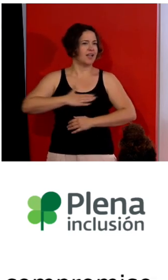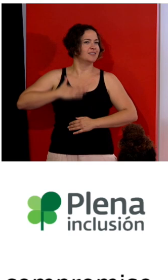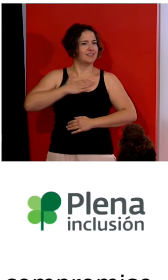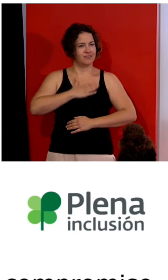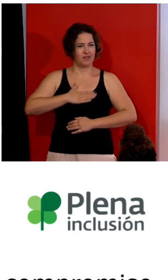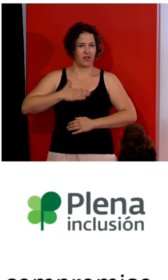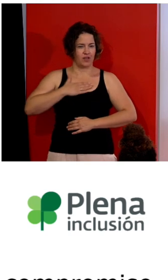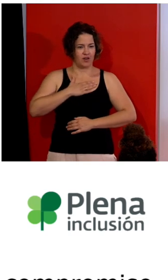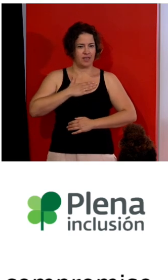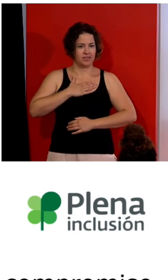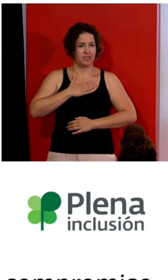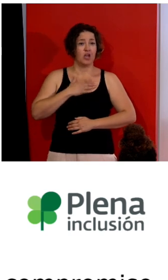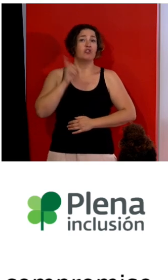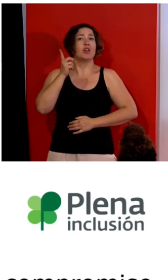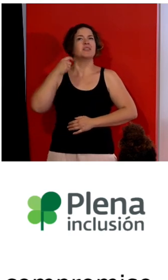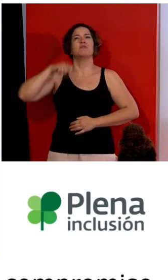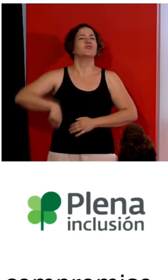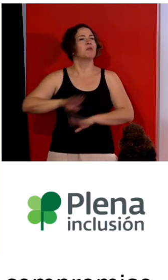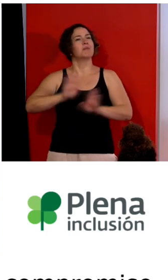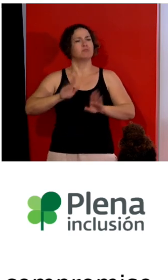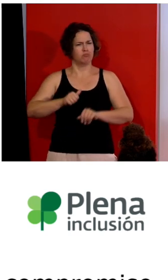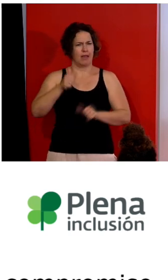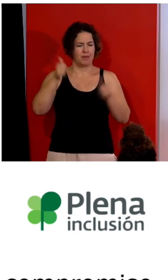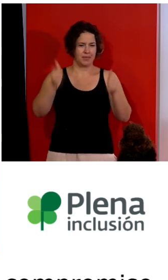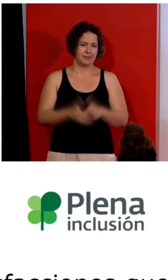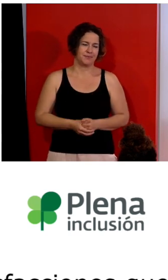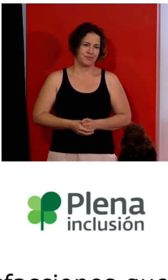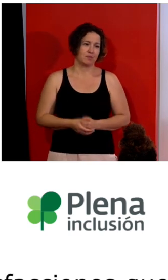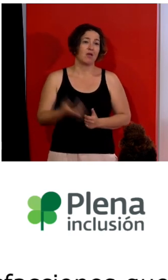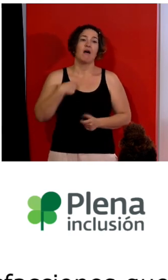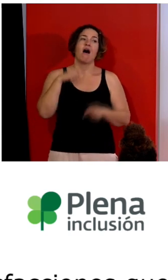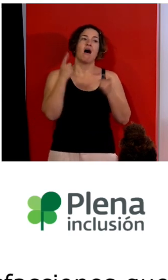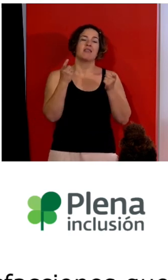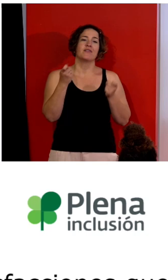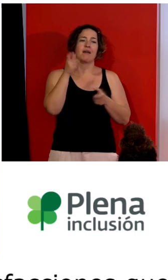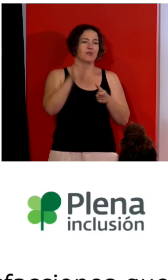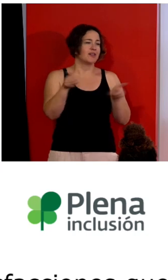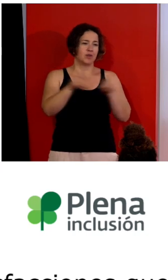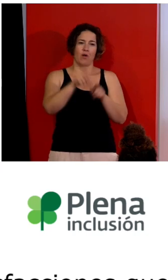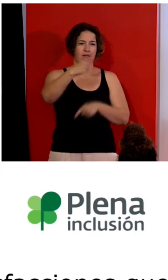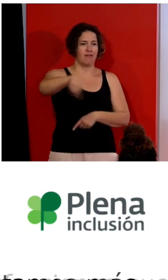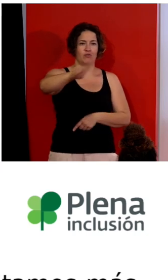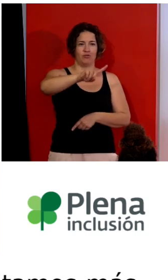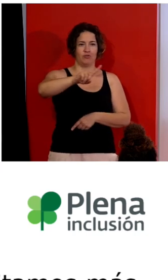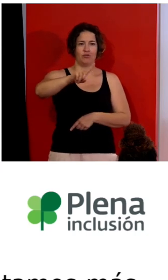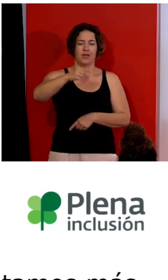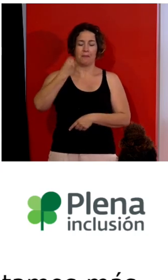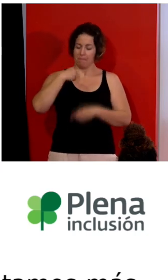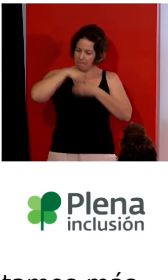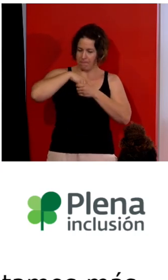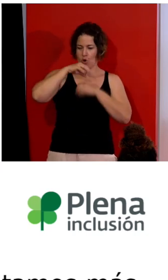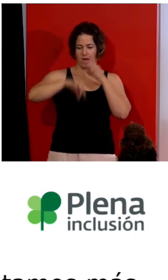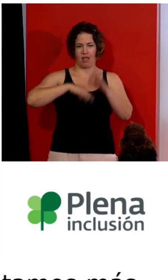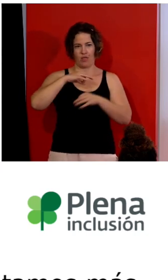muchas más satisfacciones que las meramente profesionales. Necesitamos más personas como vosotros, querida Ana, en nuestras